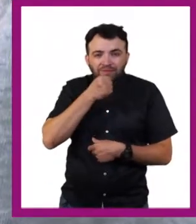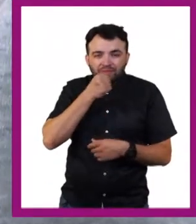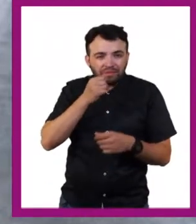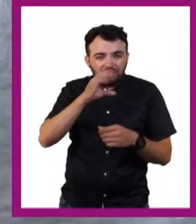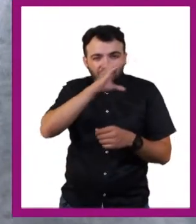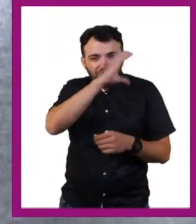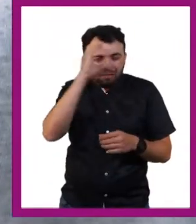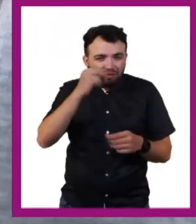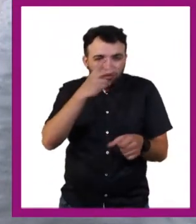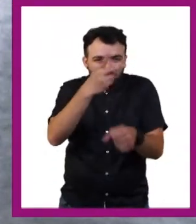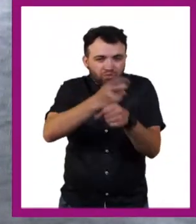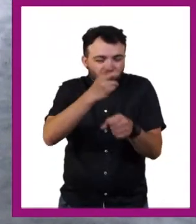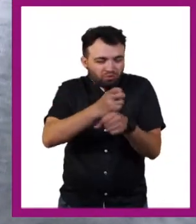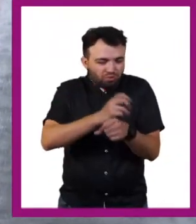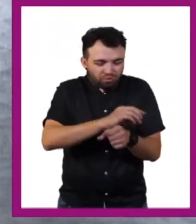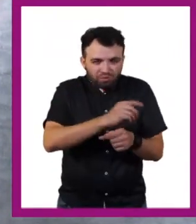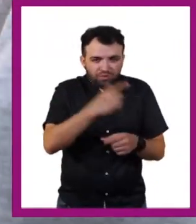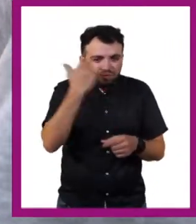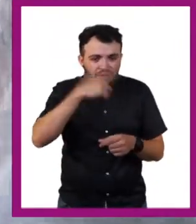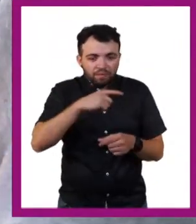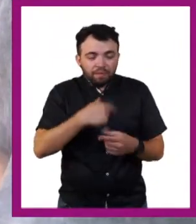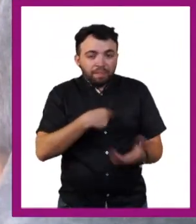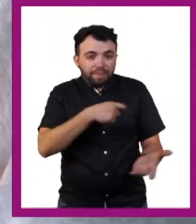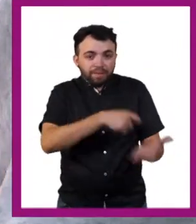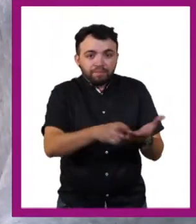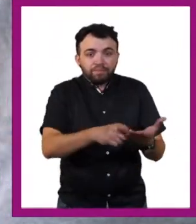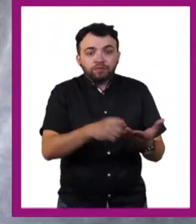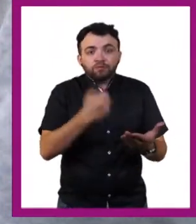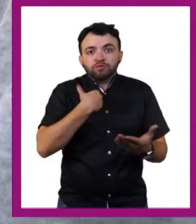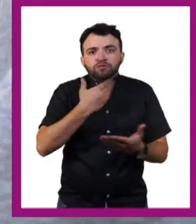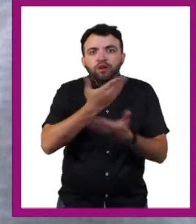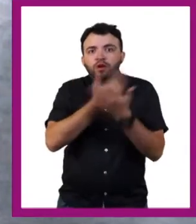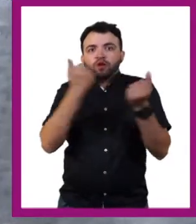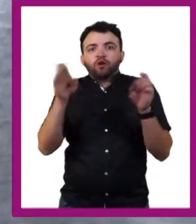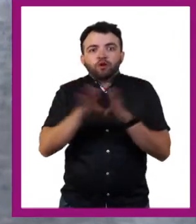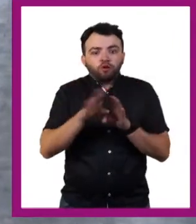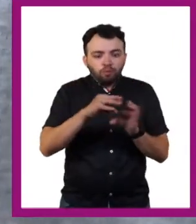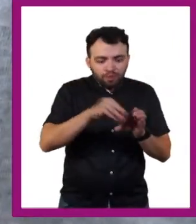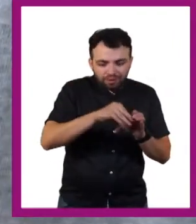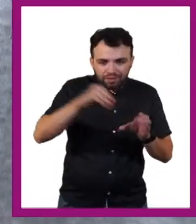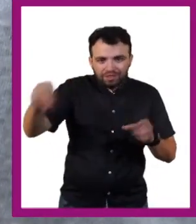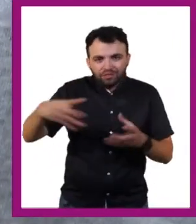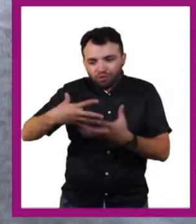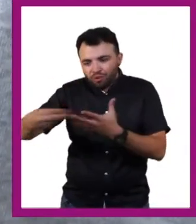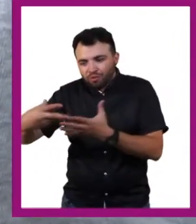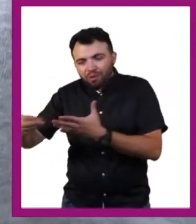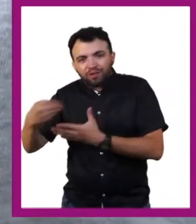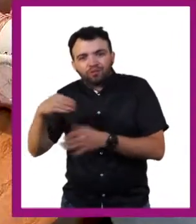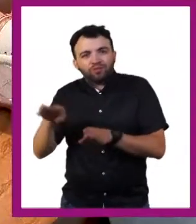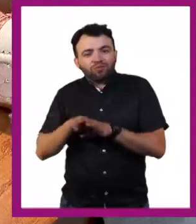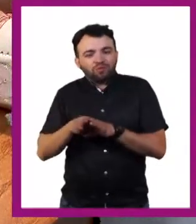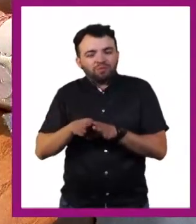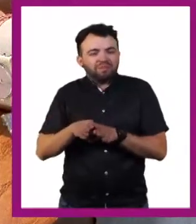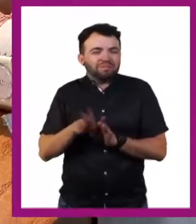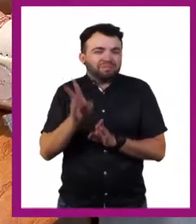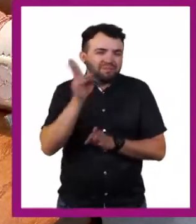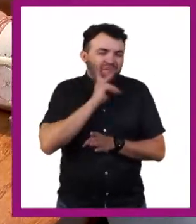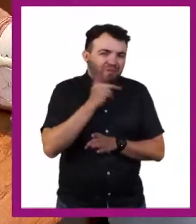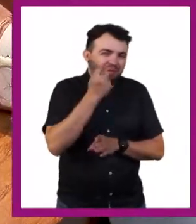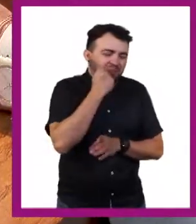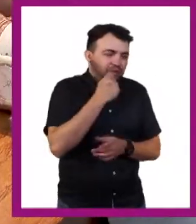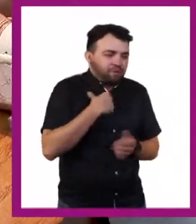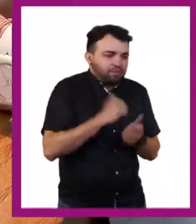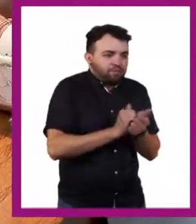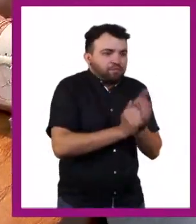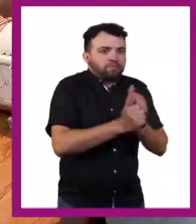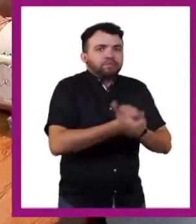usadas. Y yo no sabía imprimir, pero dije, a ver cómo le averiguo, ¿no? Y yo empecé a tomar fotos, imprimir y todo. Y